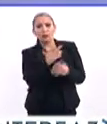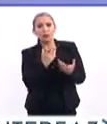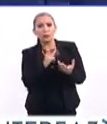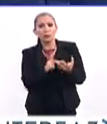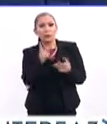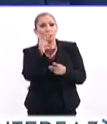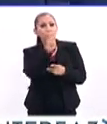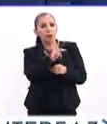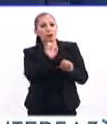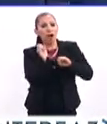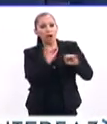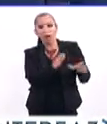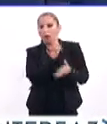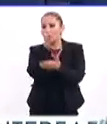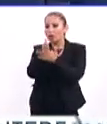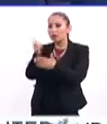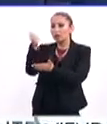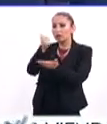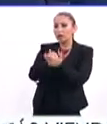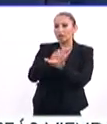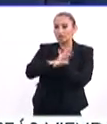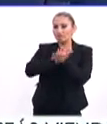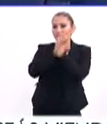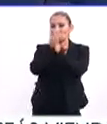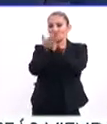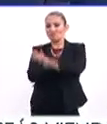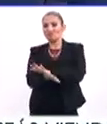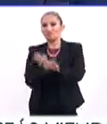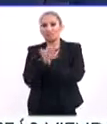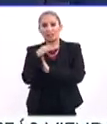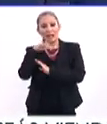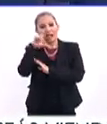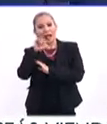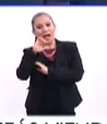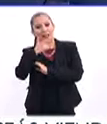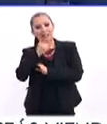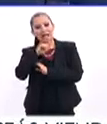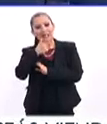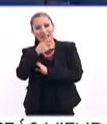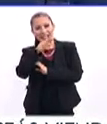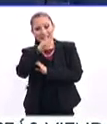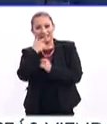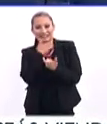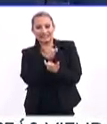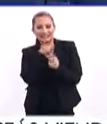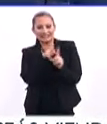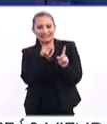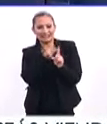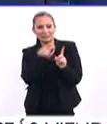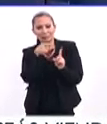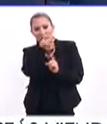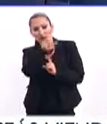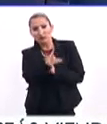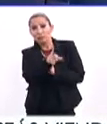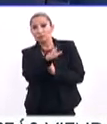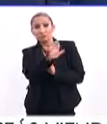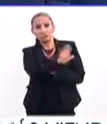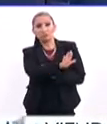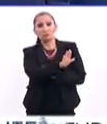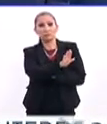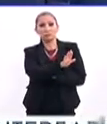se viene a la ciudad, se urbaniza. Y se le dice la changuita con gracia y todo, pero finalmente es un